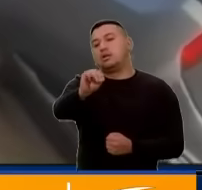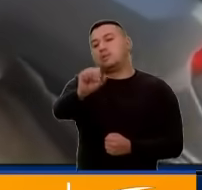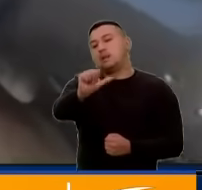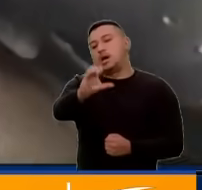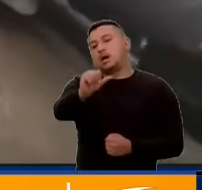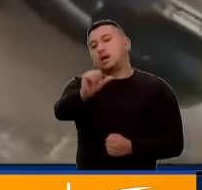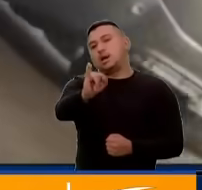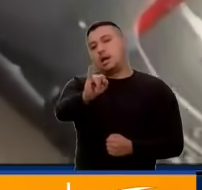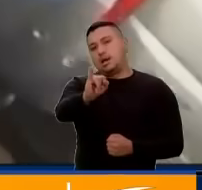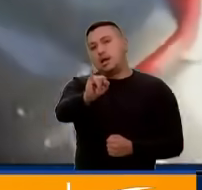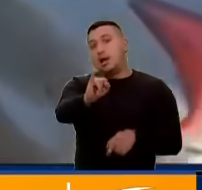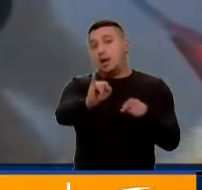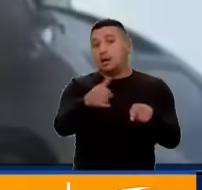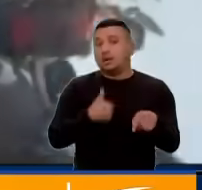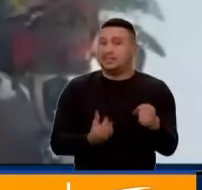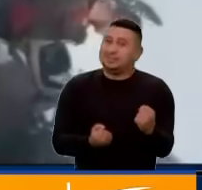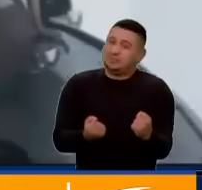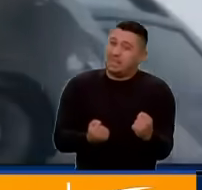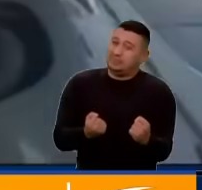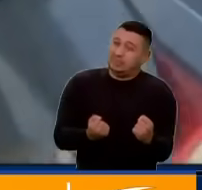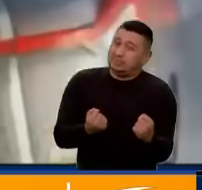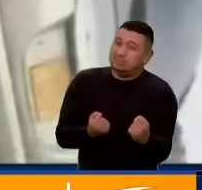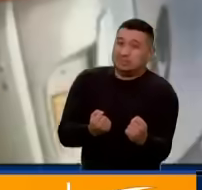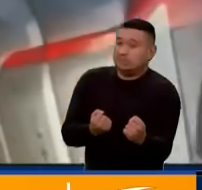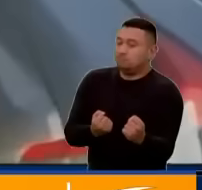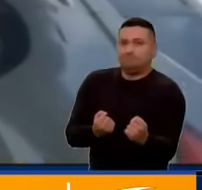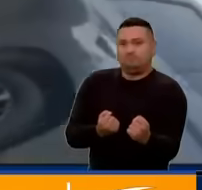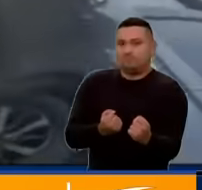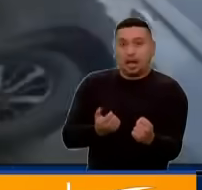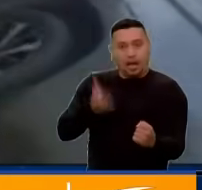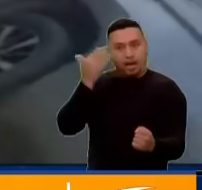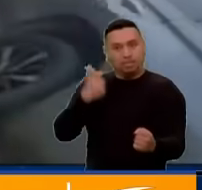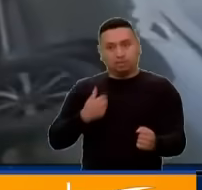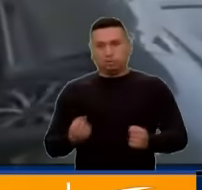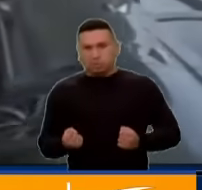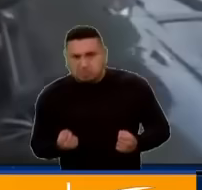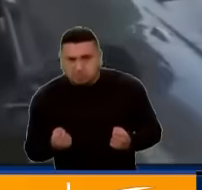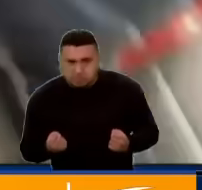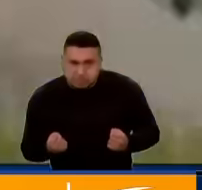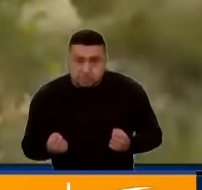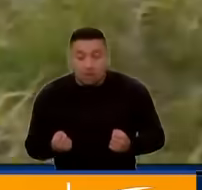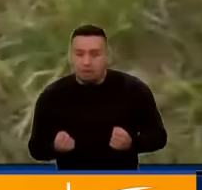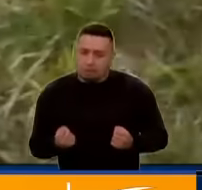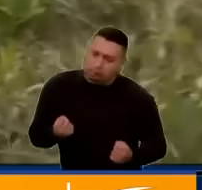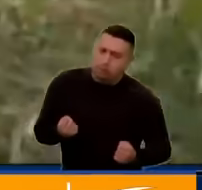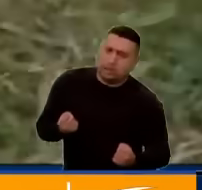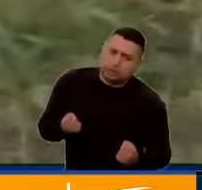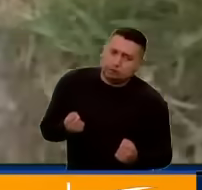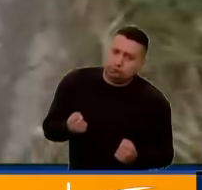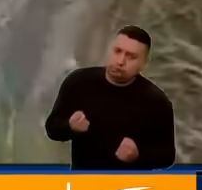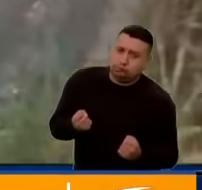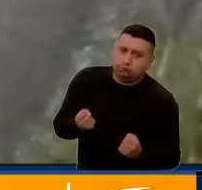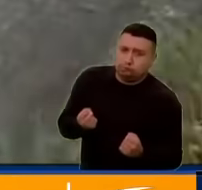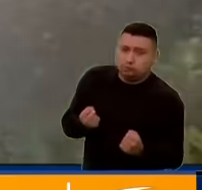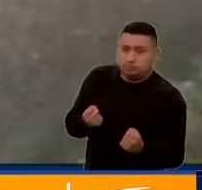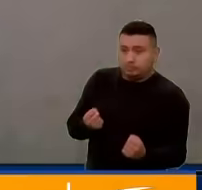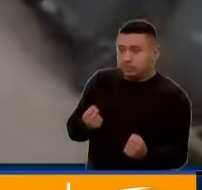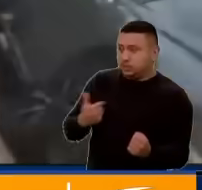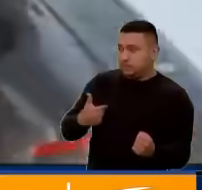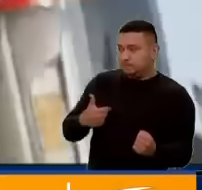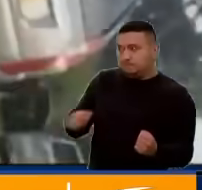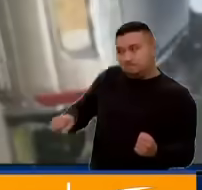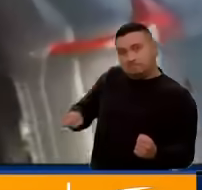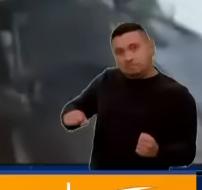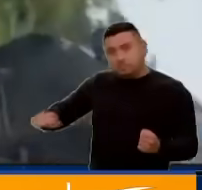puedo seguir dando marcha. Ellos, a pesar de que me estrello, siguen disparando. Yo abro la puerta y les suplico que por favor no disparen más, porque